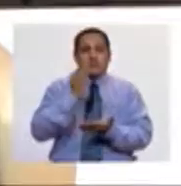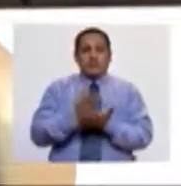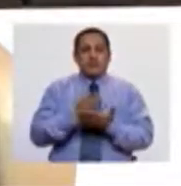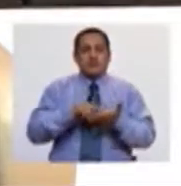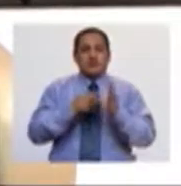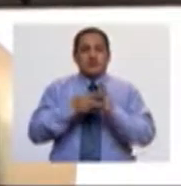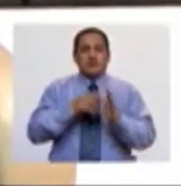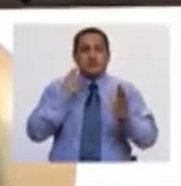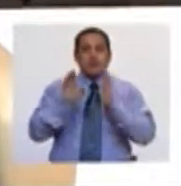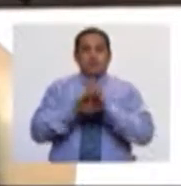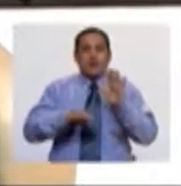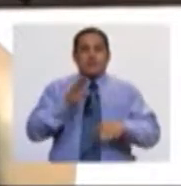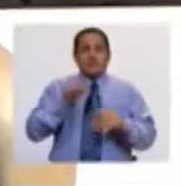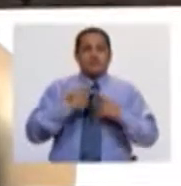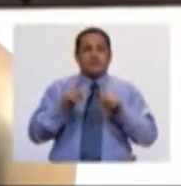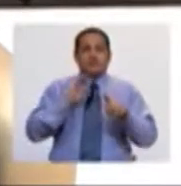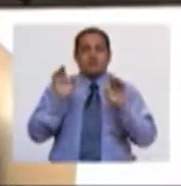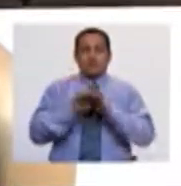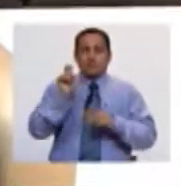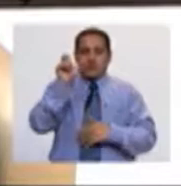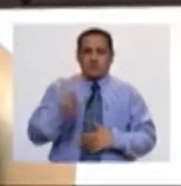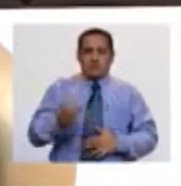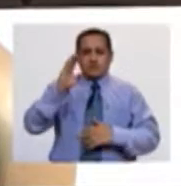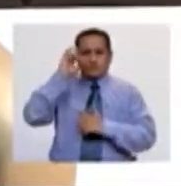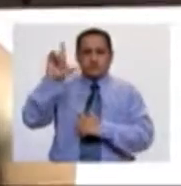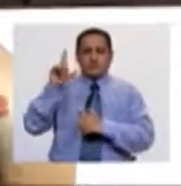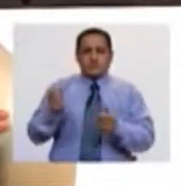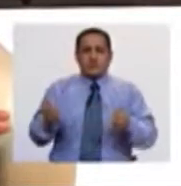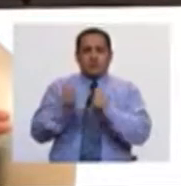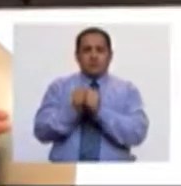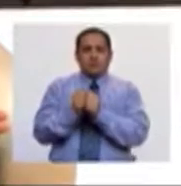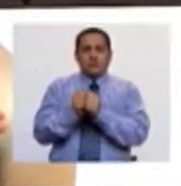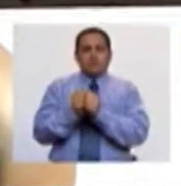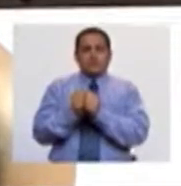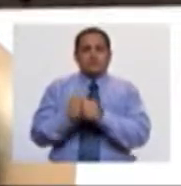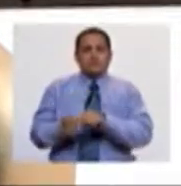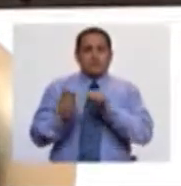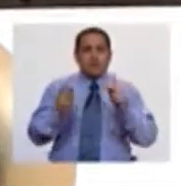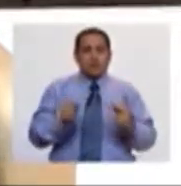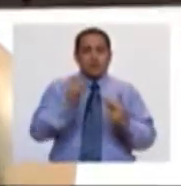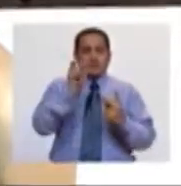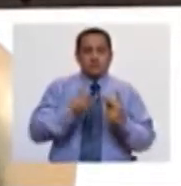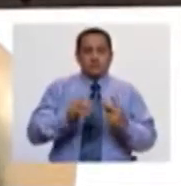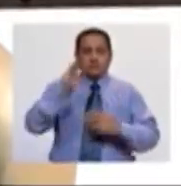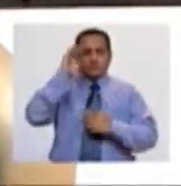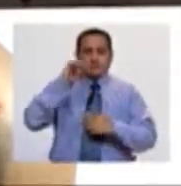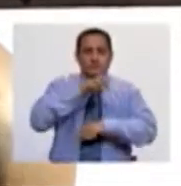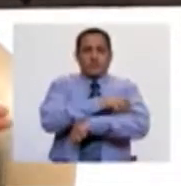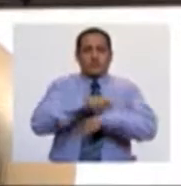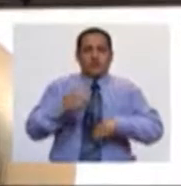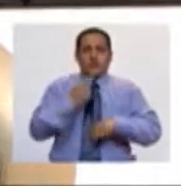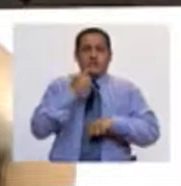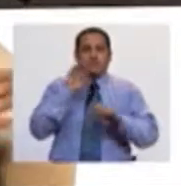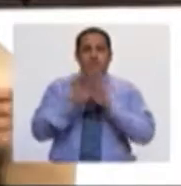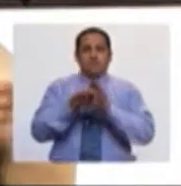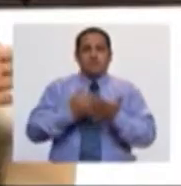sí, eso lo que pasa es que la diferencia entre un soldado conscripto y un soldado profesional está